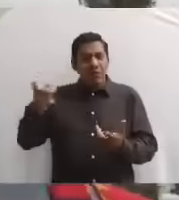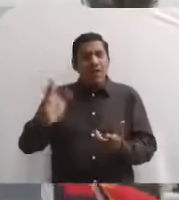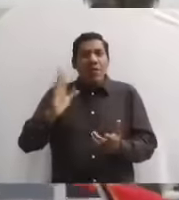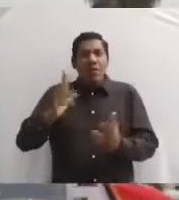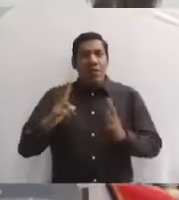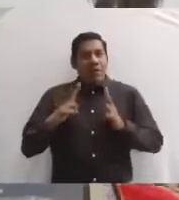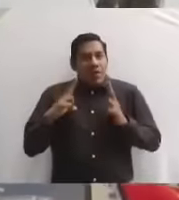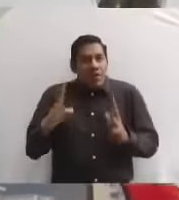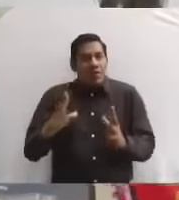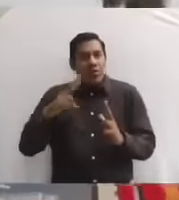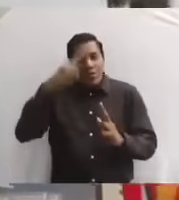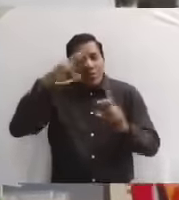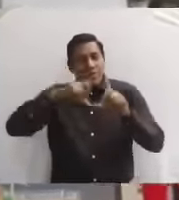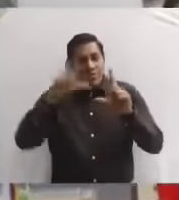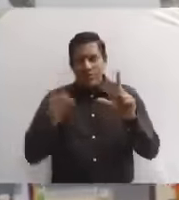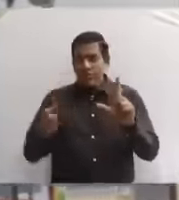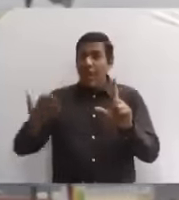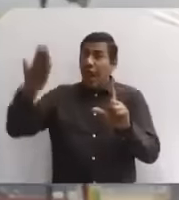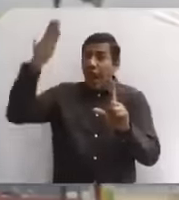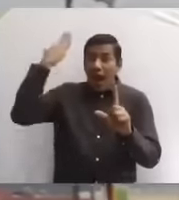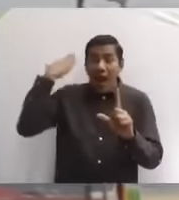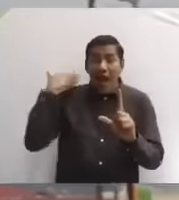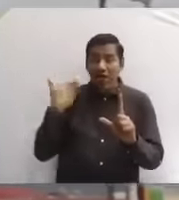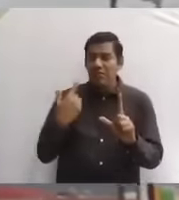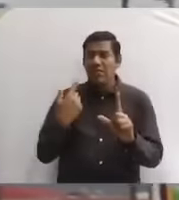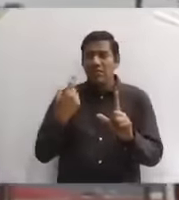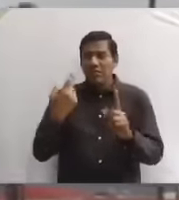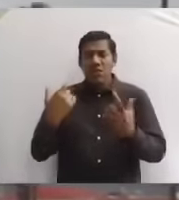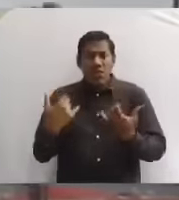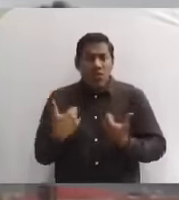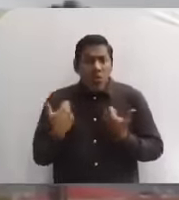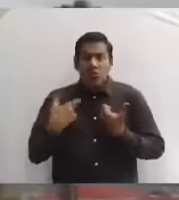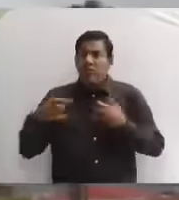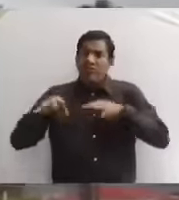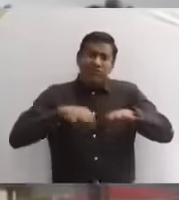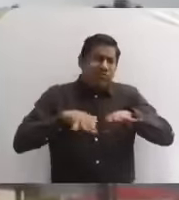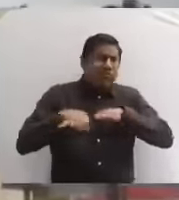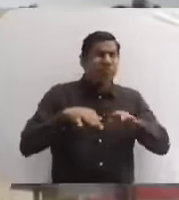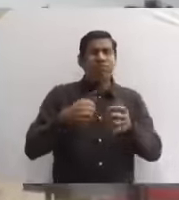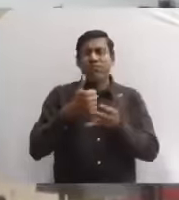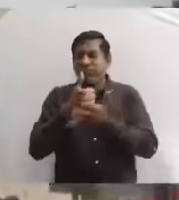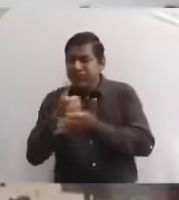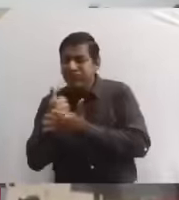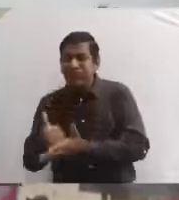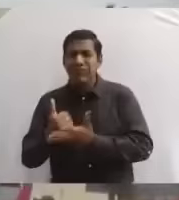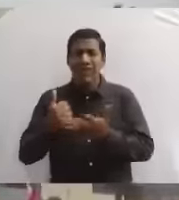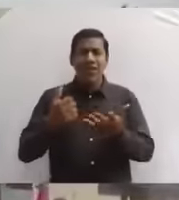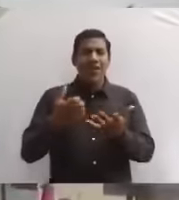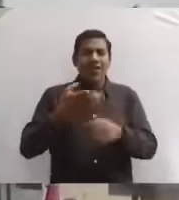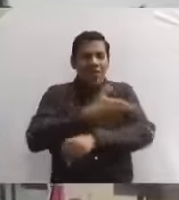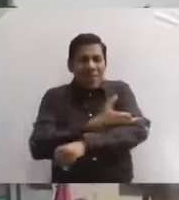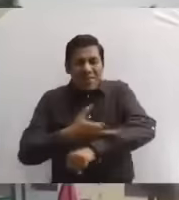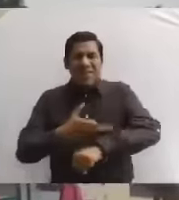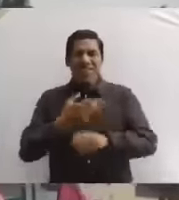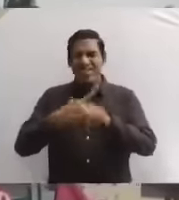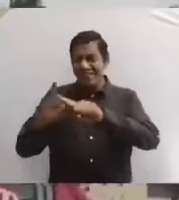han sacado adelante a sus familias, a sus pueblos, a sus estados y a la nación completa.